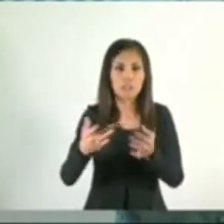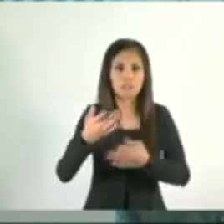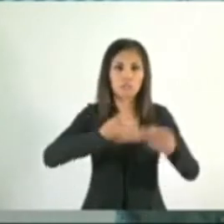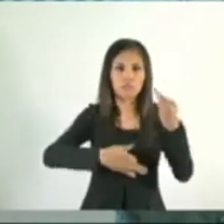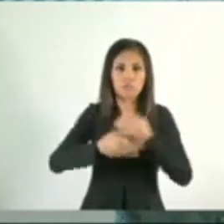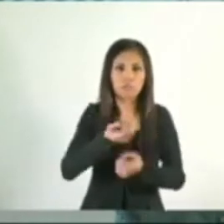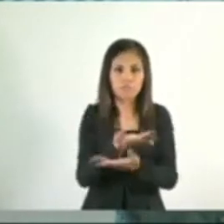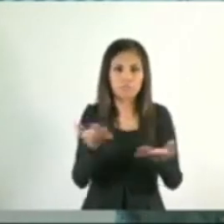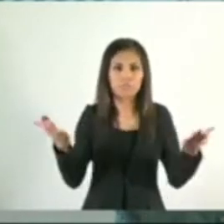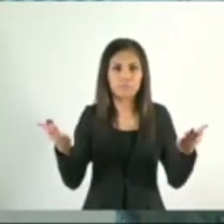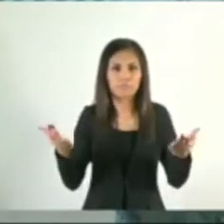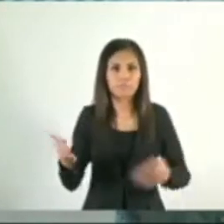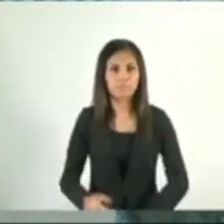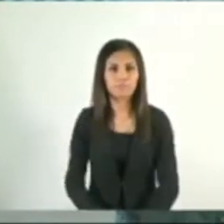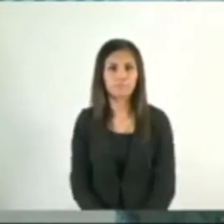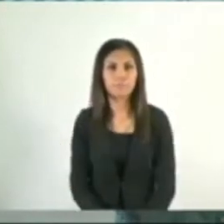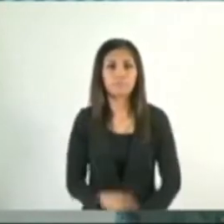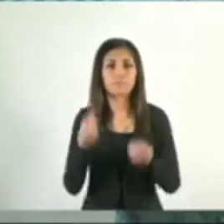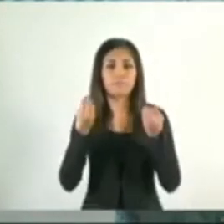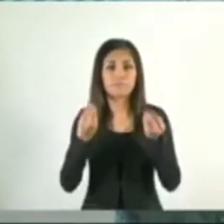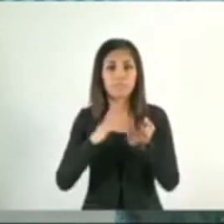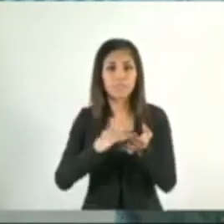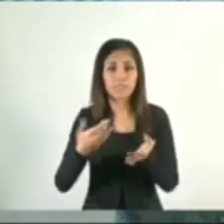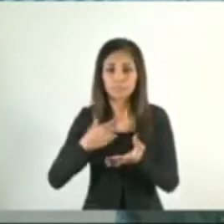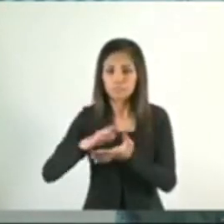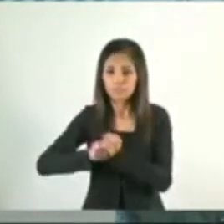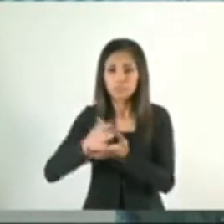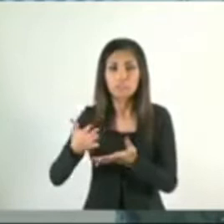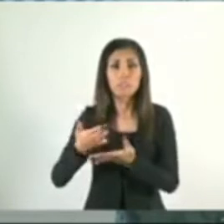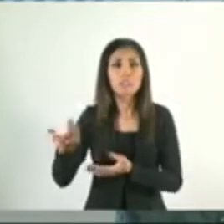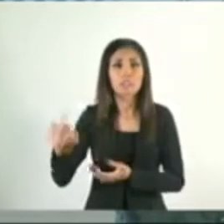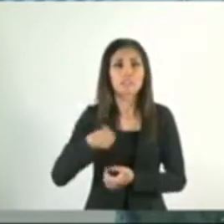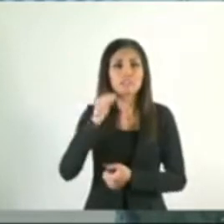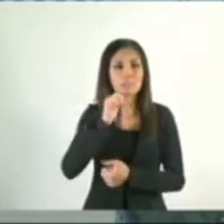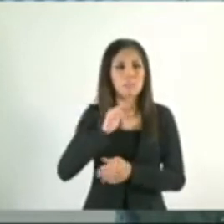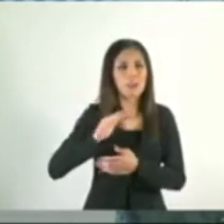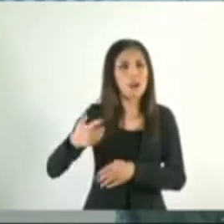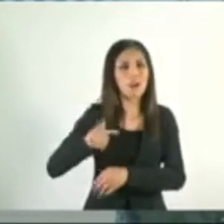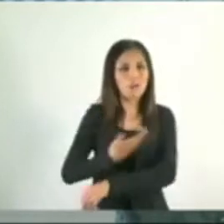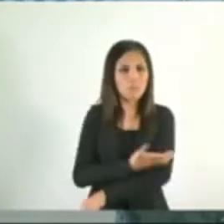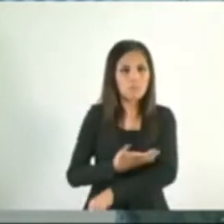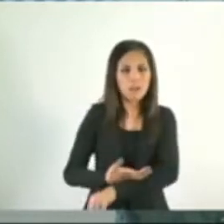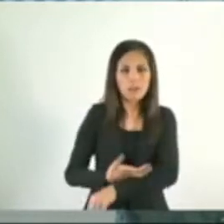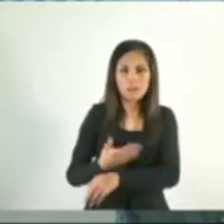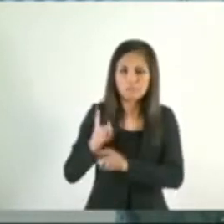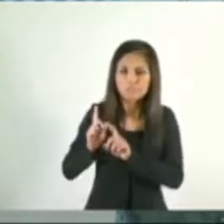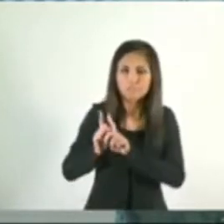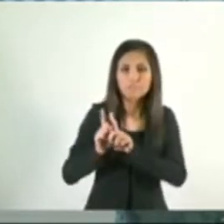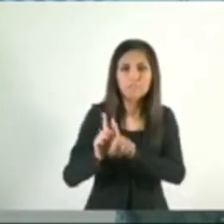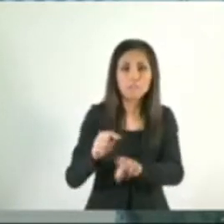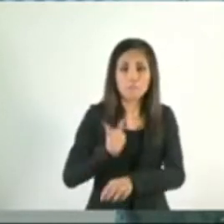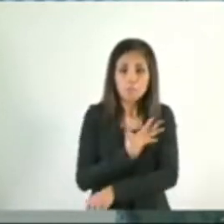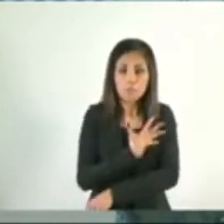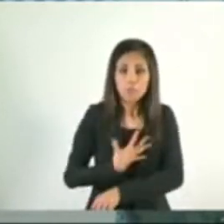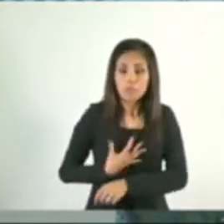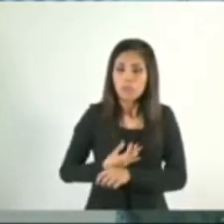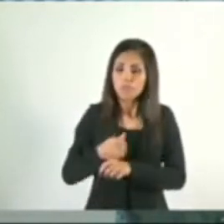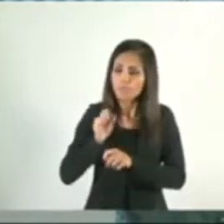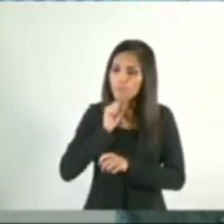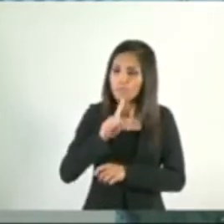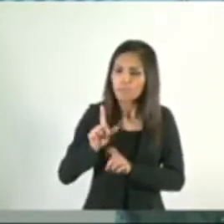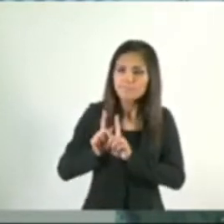ellos. Gracias a mi esposa, que me ha acompañado, a mis hijos, que han enfrentado un año